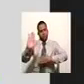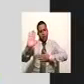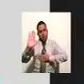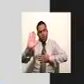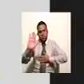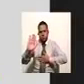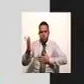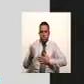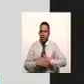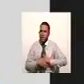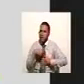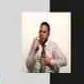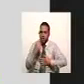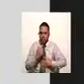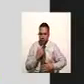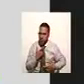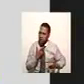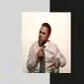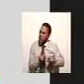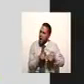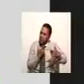responder con las acciones de política pública.